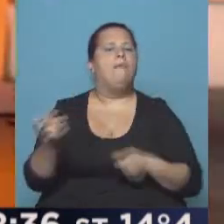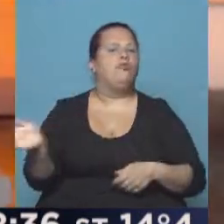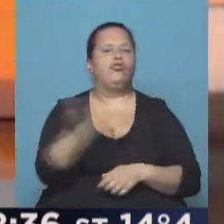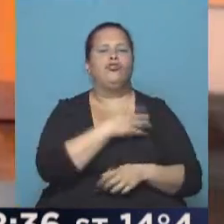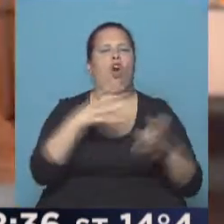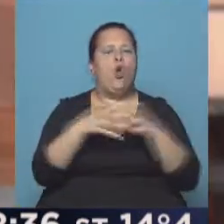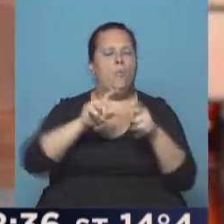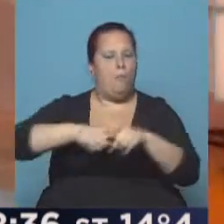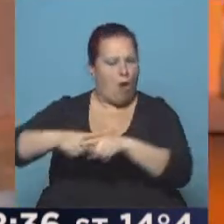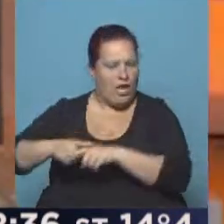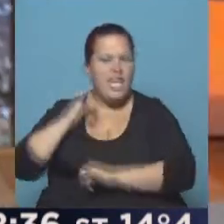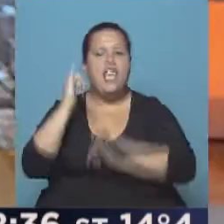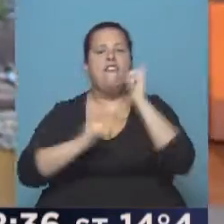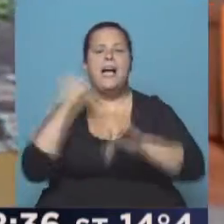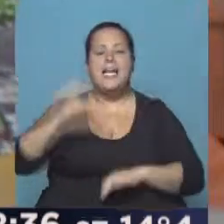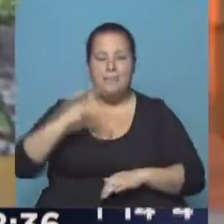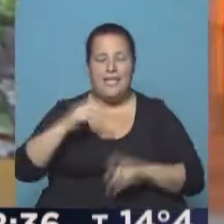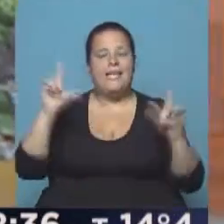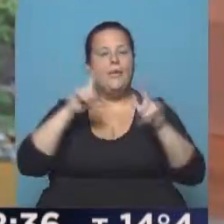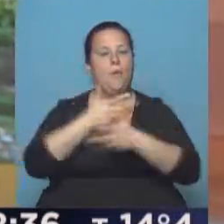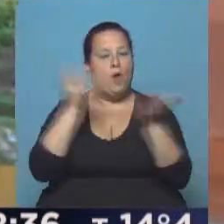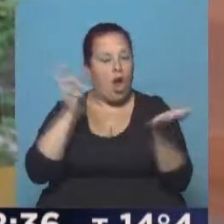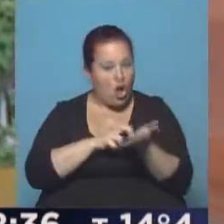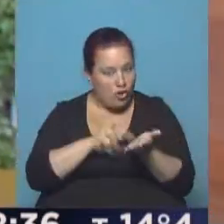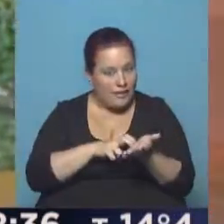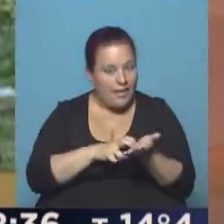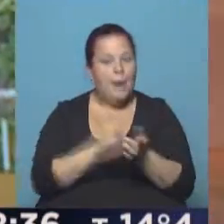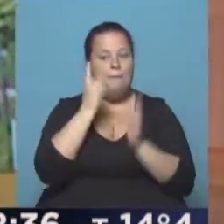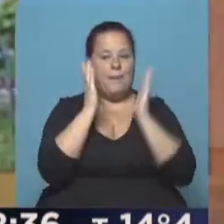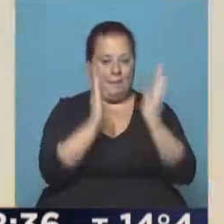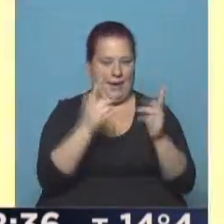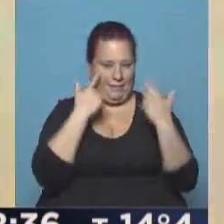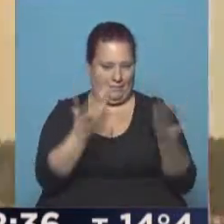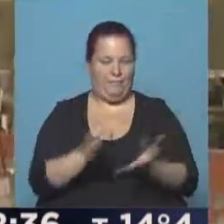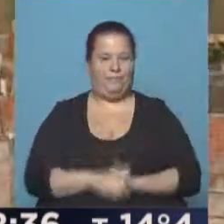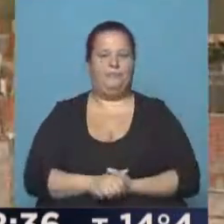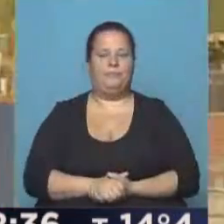las fuerzas políticas. Informe especial de la Televisión Pública Noticias, primera parte.